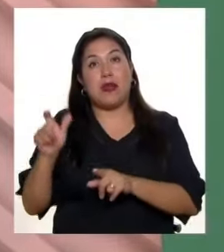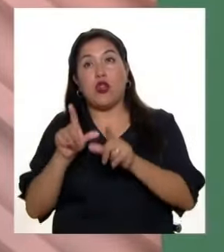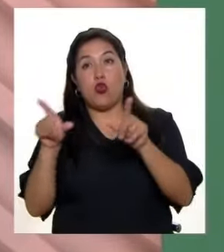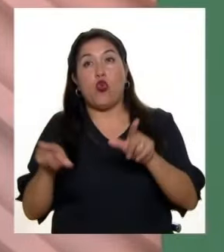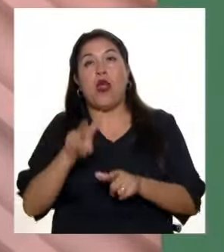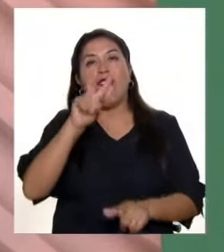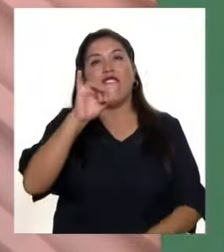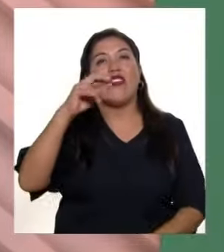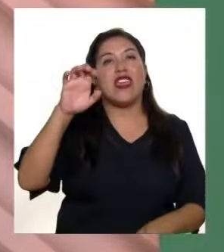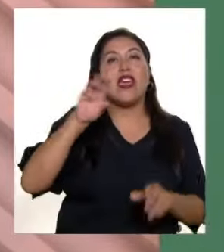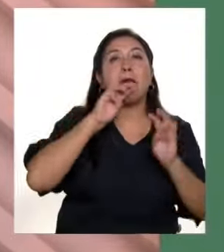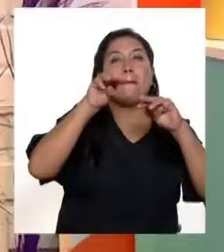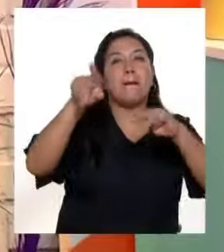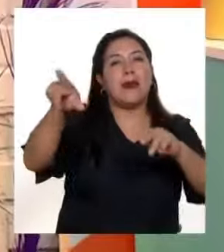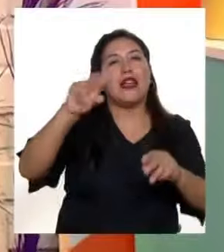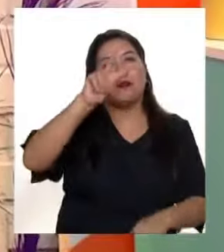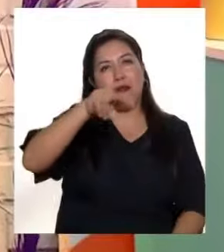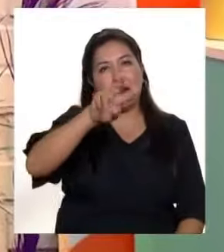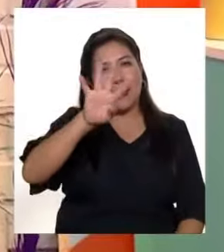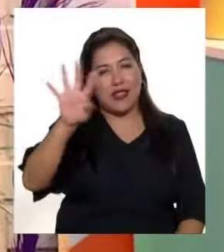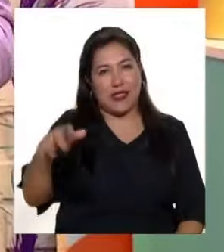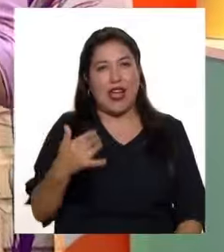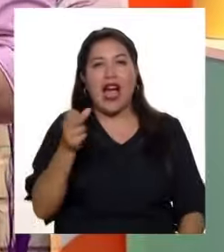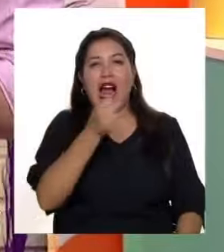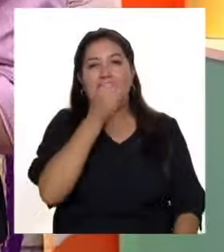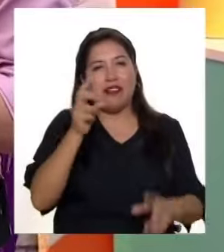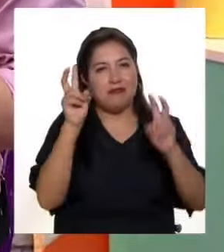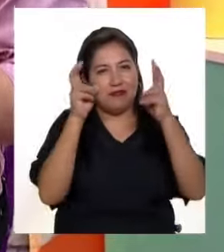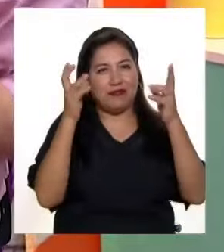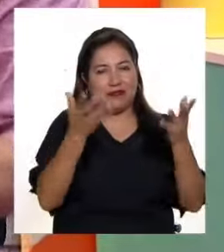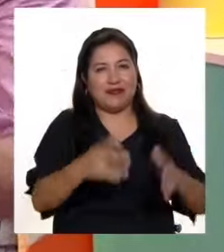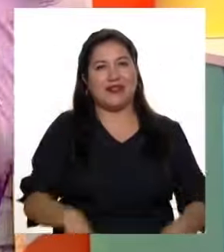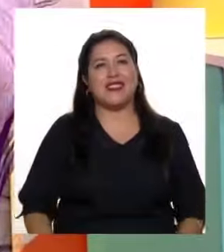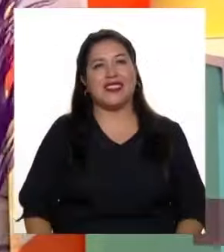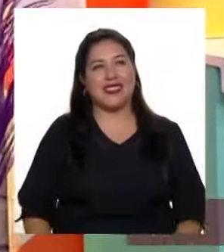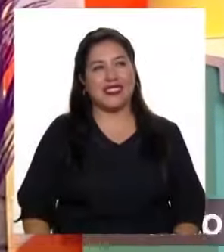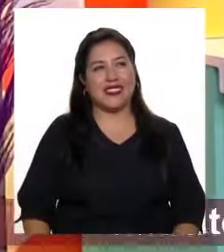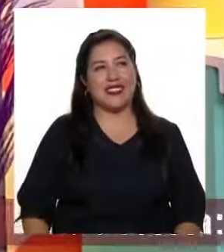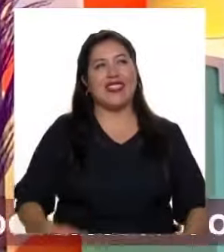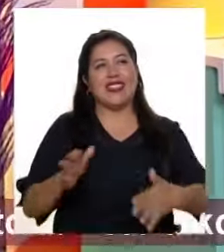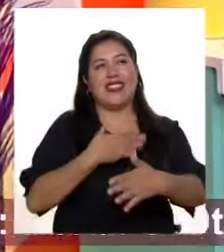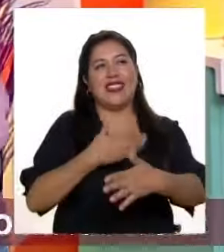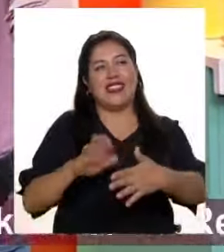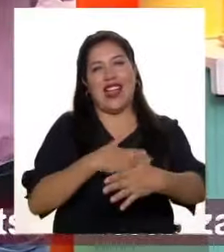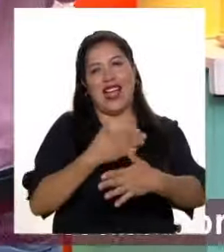2024. Y nos quedamos con Canción para un Planeta Triste. ¡Sí!